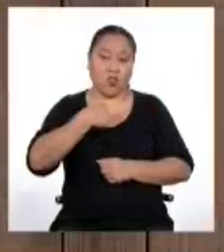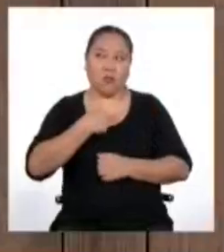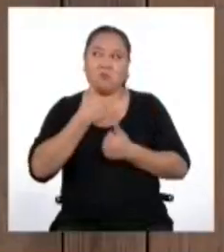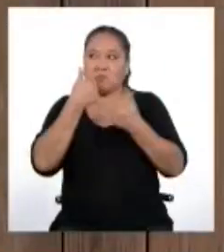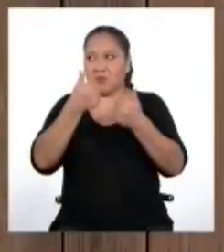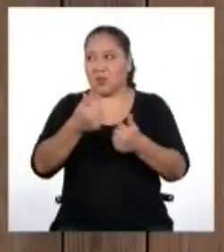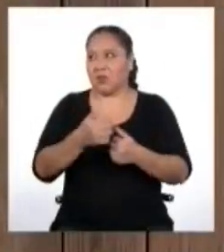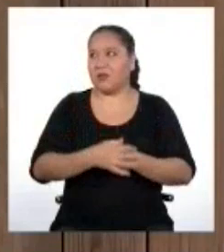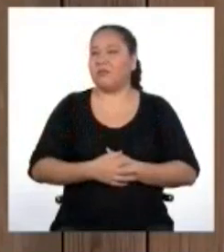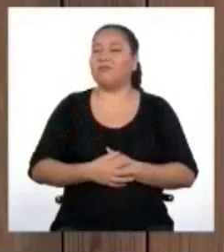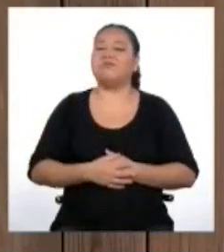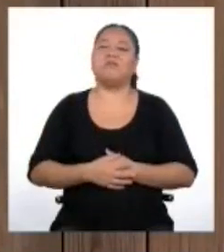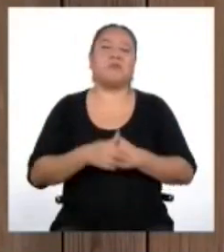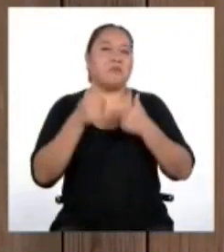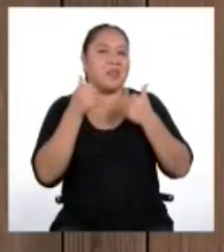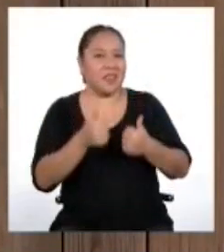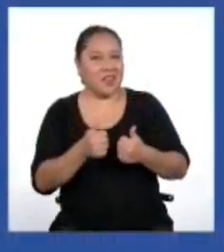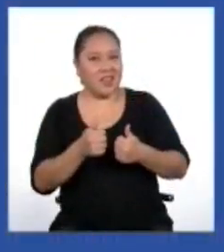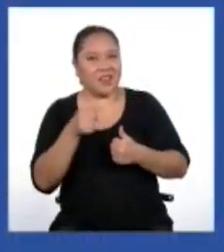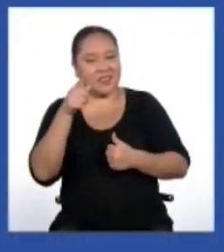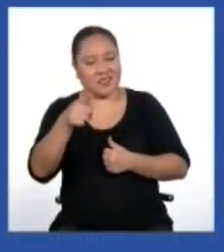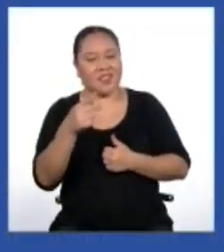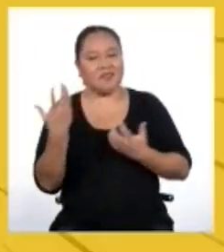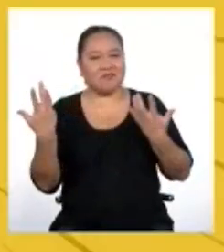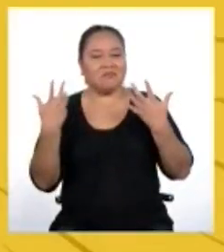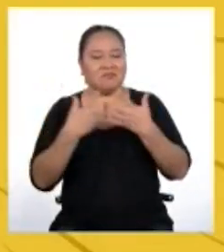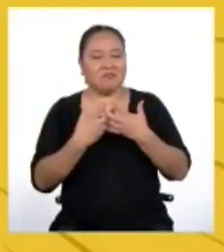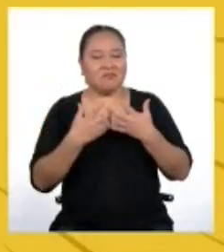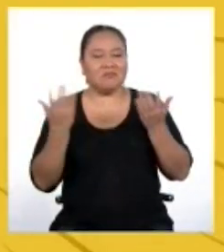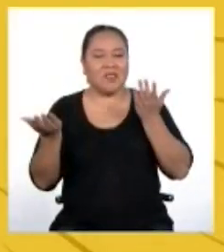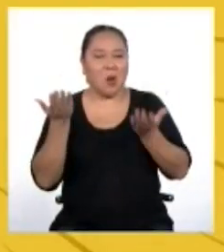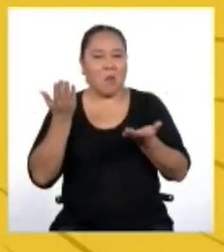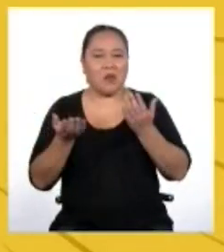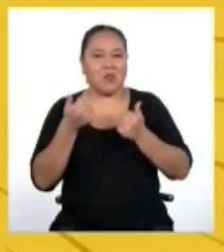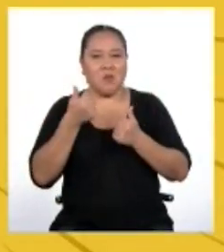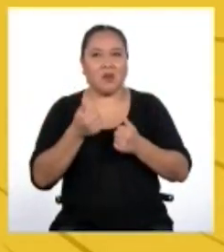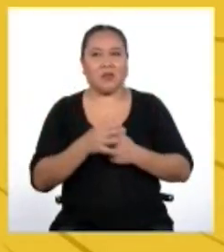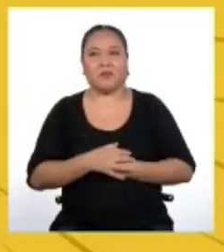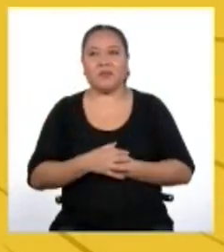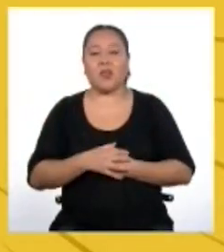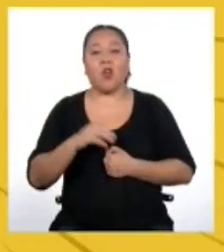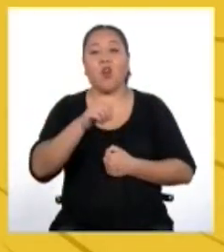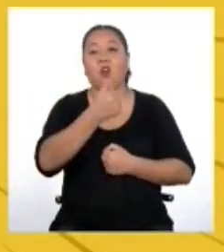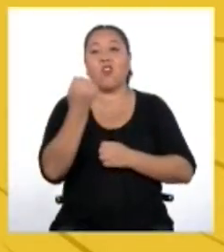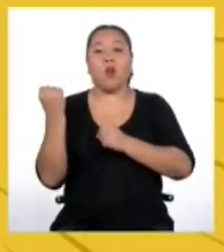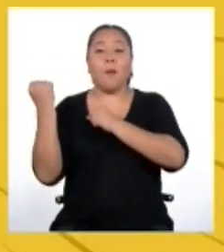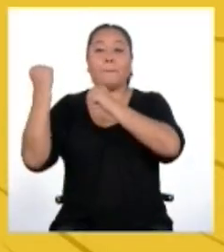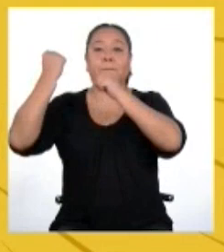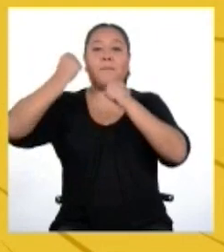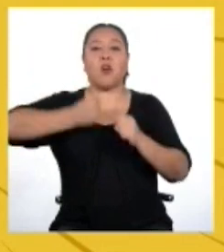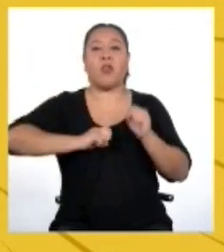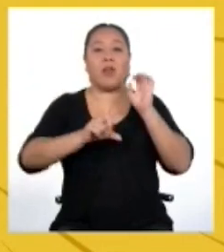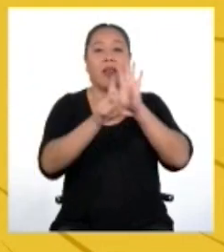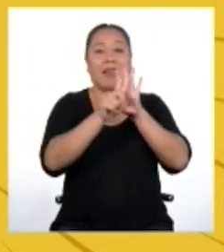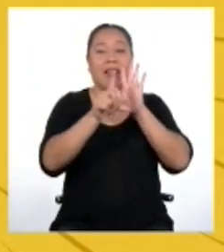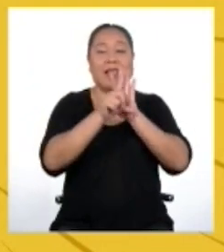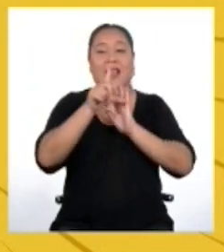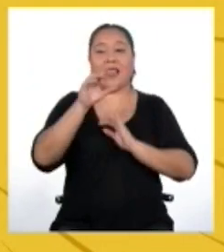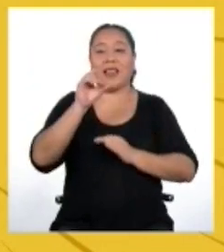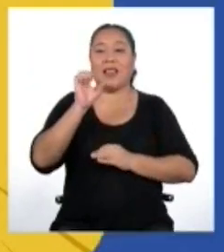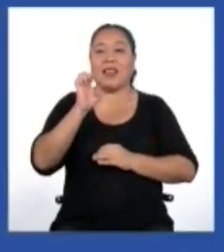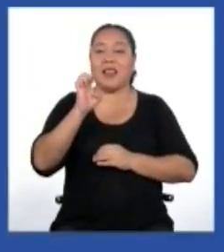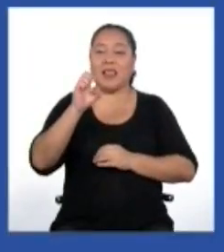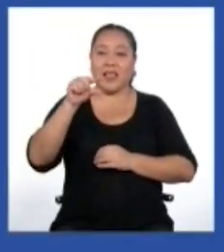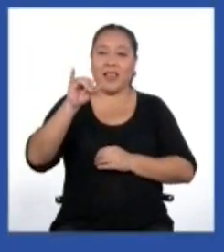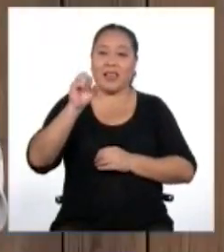bien. ¡Ajá! ¡Qué buena analogía! Otro poder sería el poder legislativo. Aquí se encuentra el